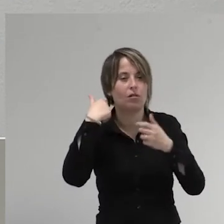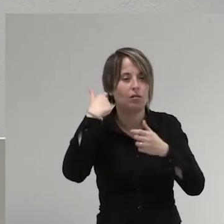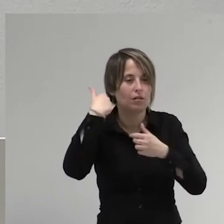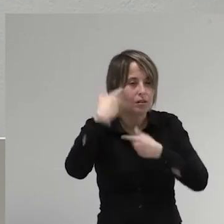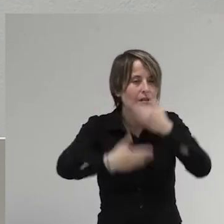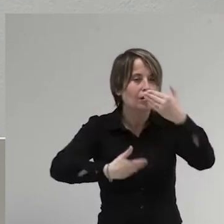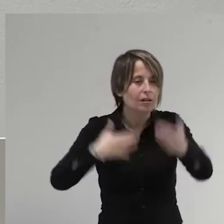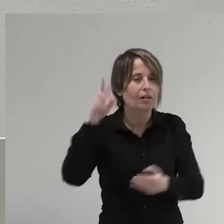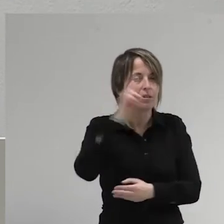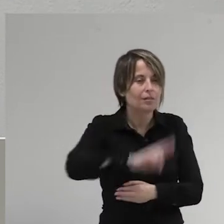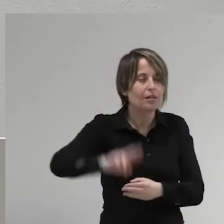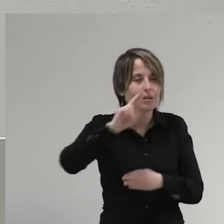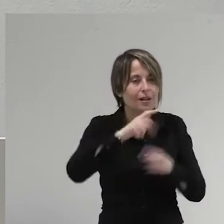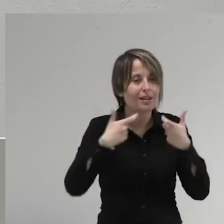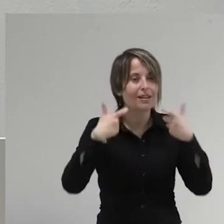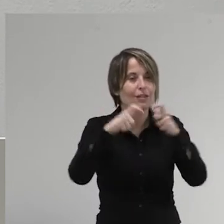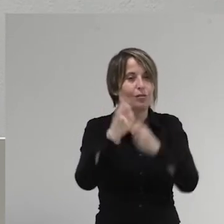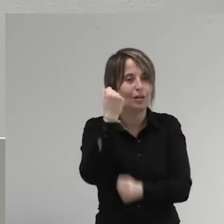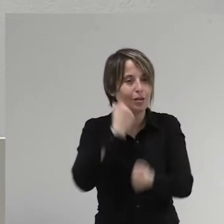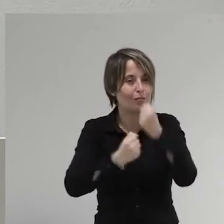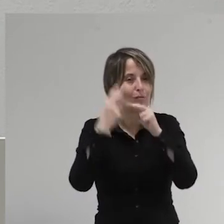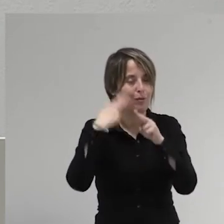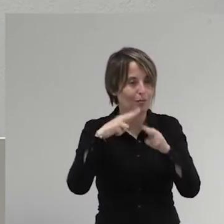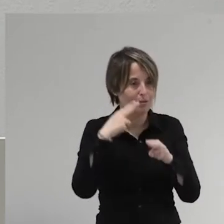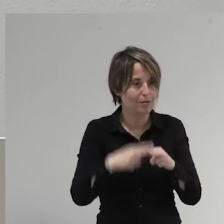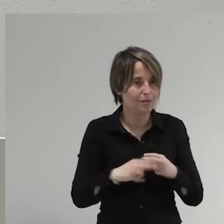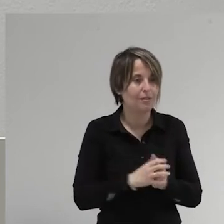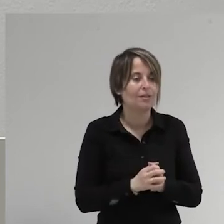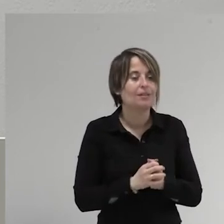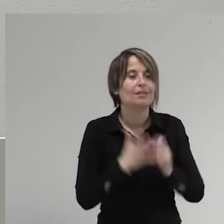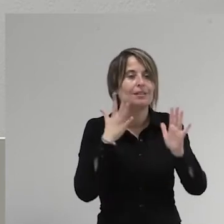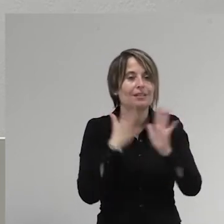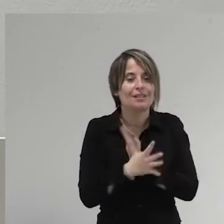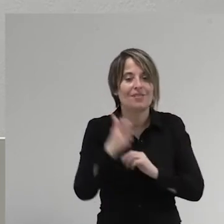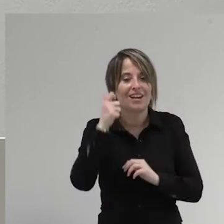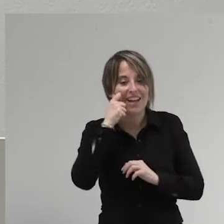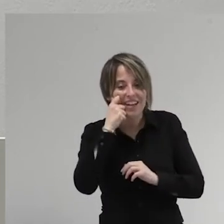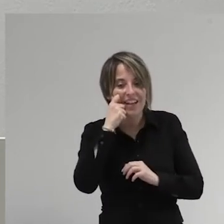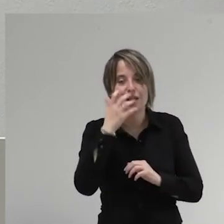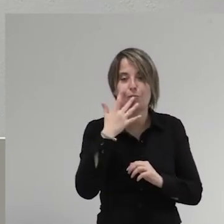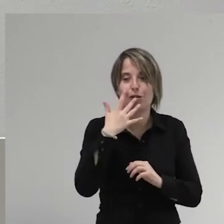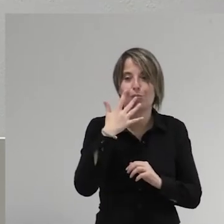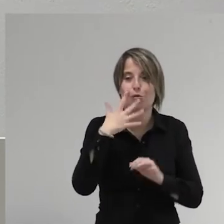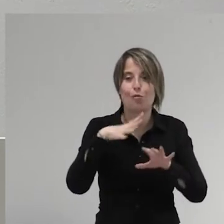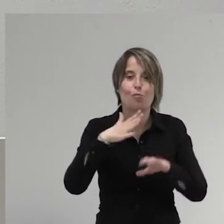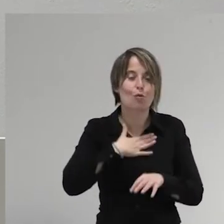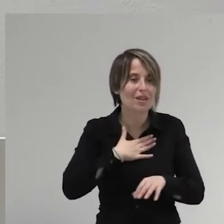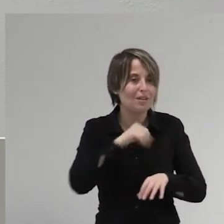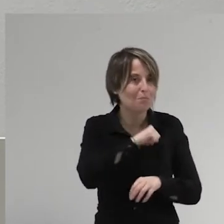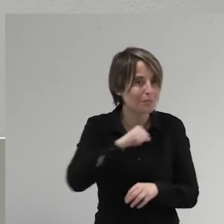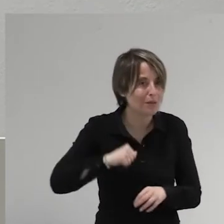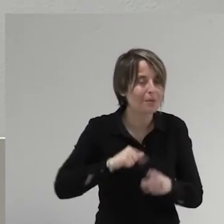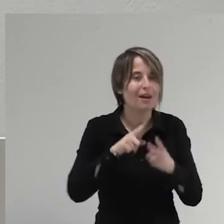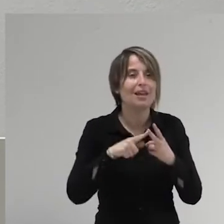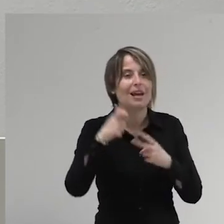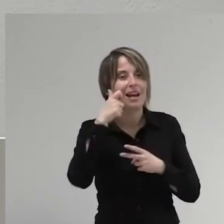cada una de las categorías de la economía política. Es decir, cómo opera raza en la propiedad privada, cómo opera raza en la